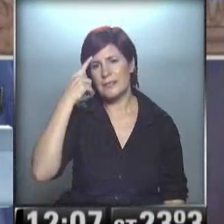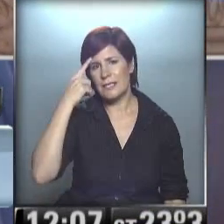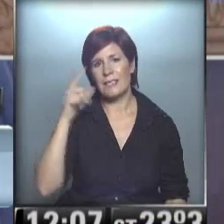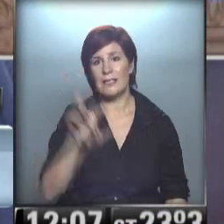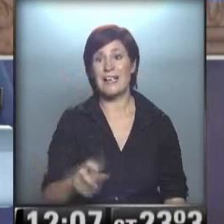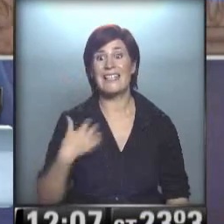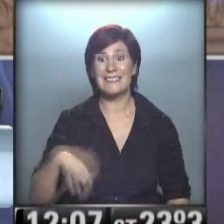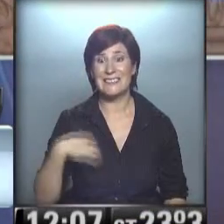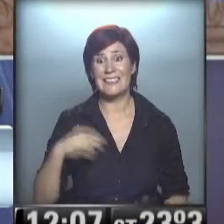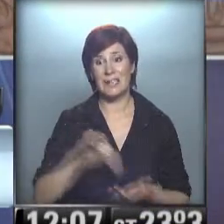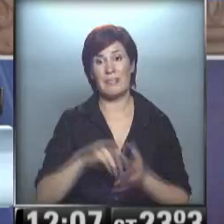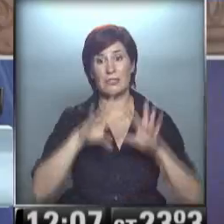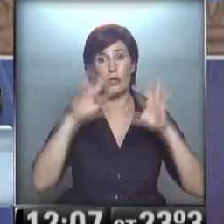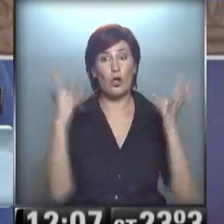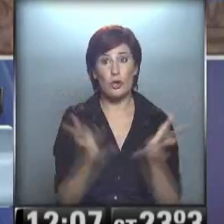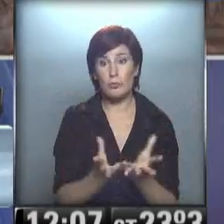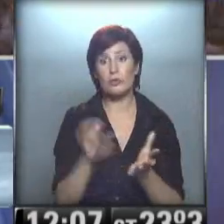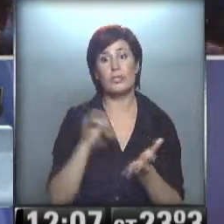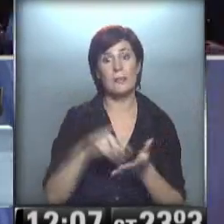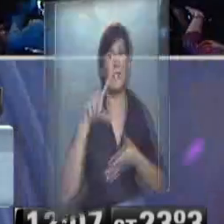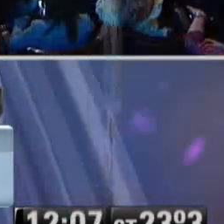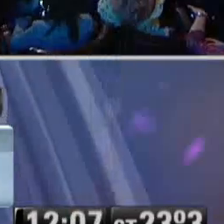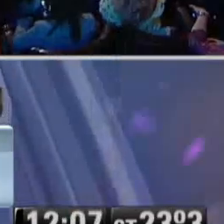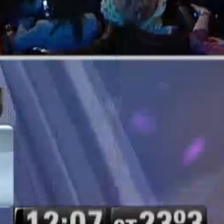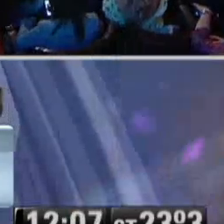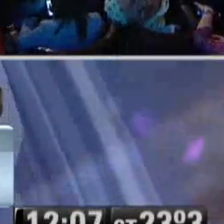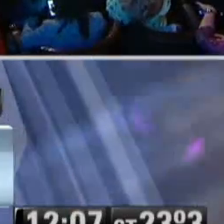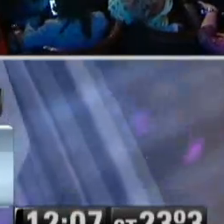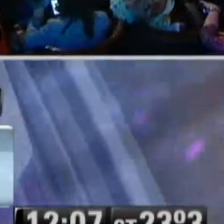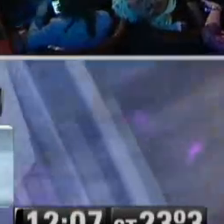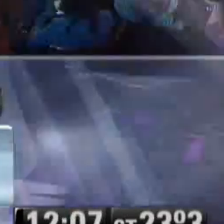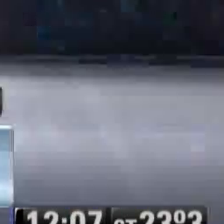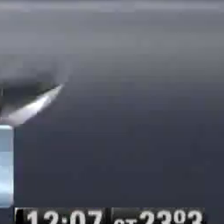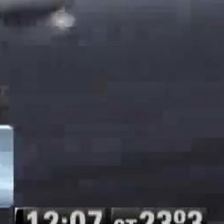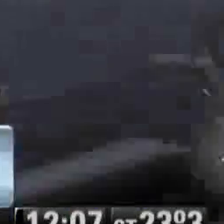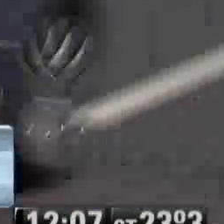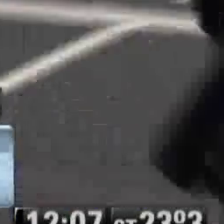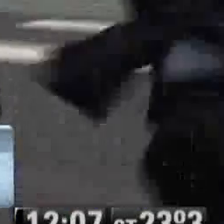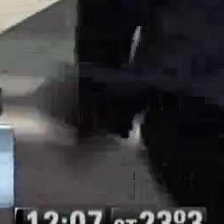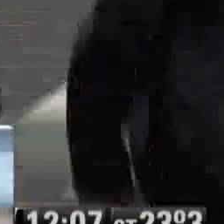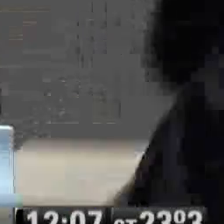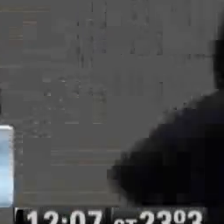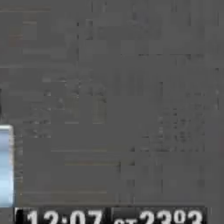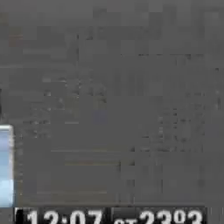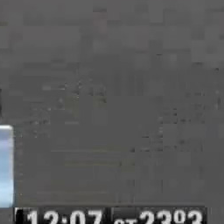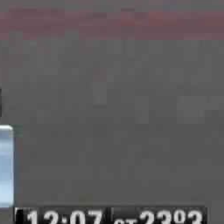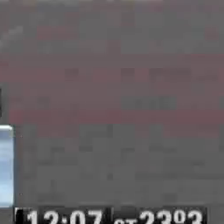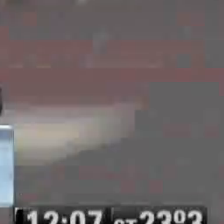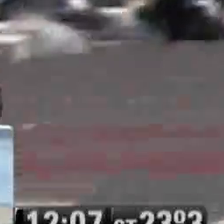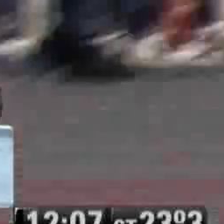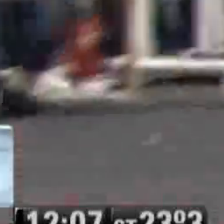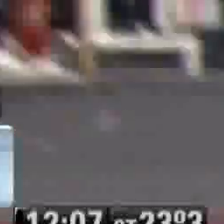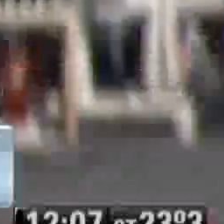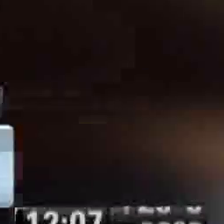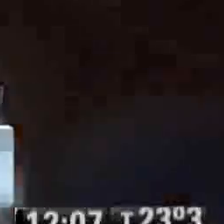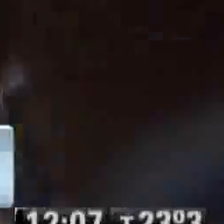contexto internacional, en el contexto regional, lo que debe hacer es privilegiar los consensos en aquellas cuestiones que hagan a que la gente viva mejor